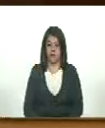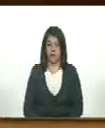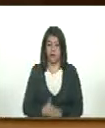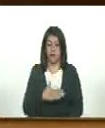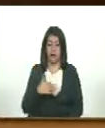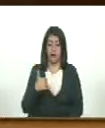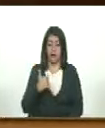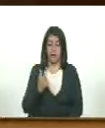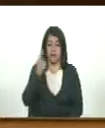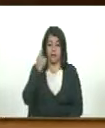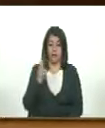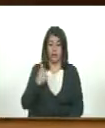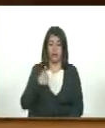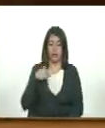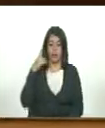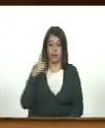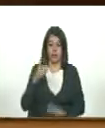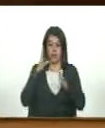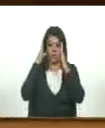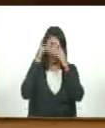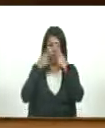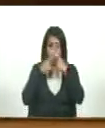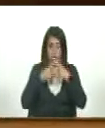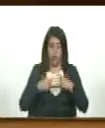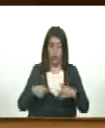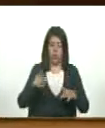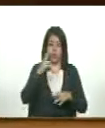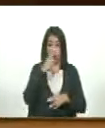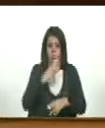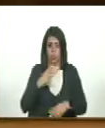Queridas diputadas y queridos diputados, yo debo atender otras